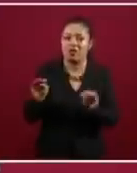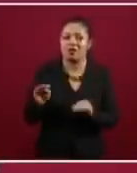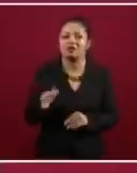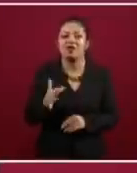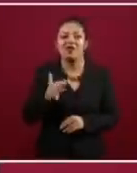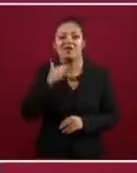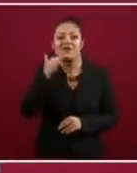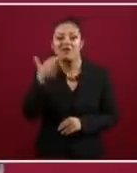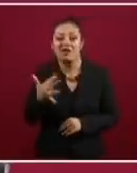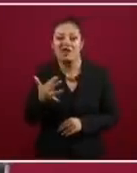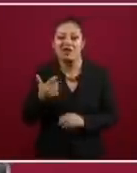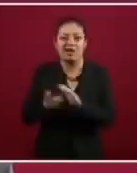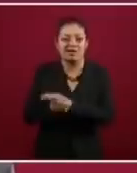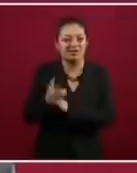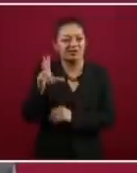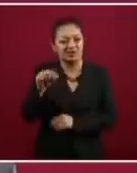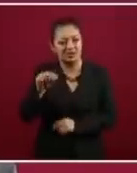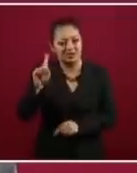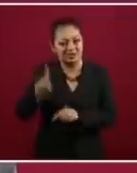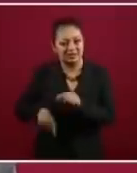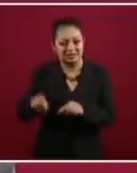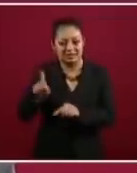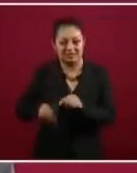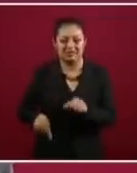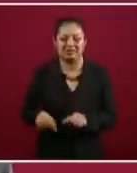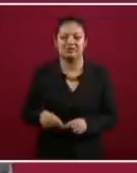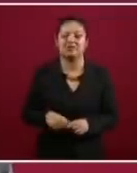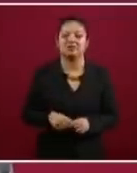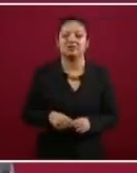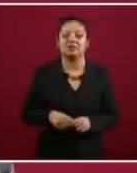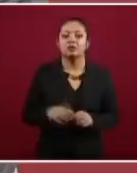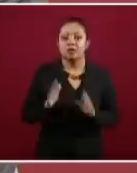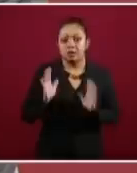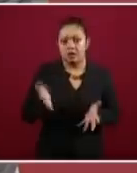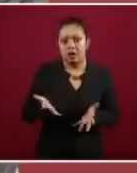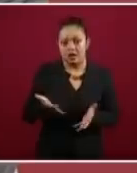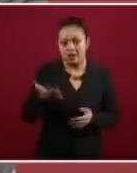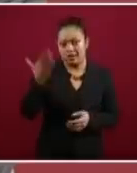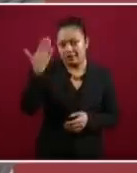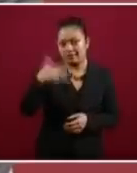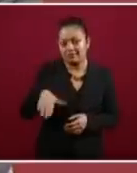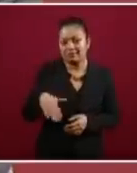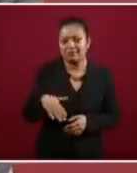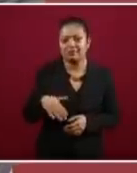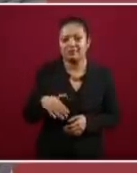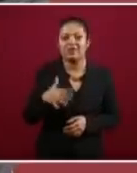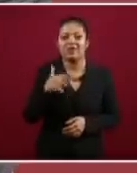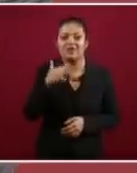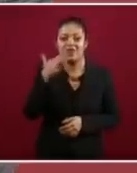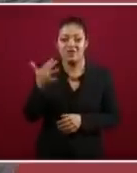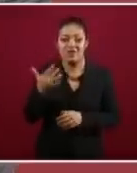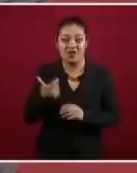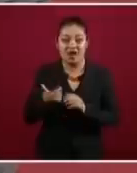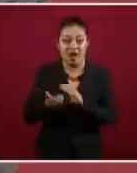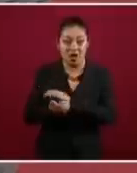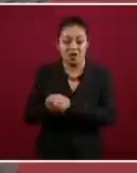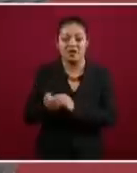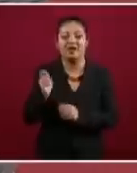fraudes. Ya se logró que el fraude sea delito grave